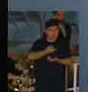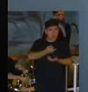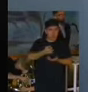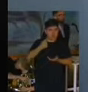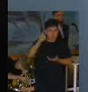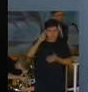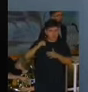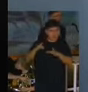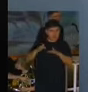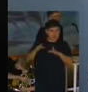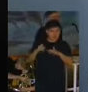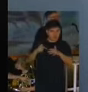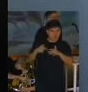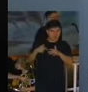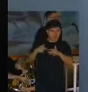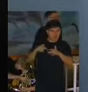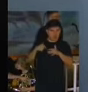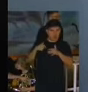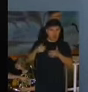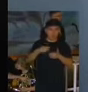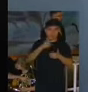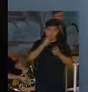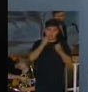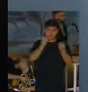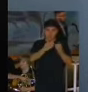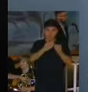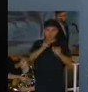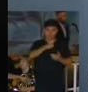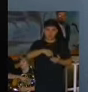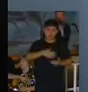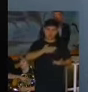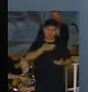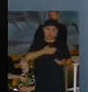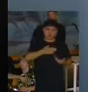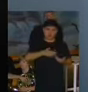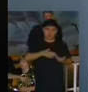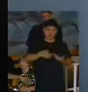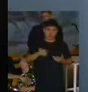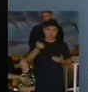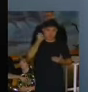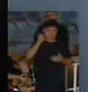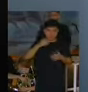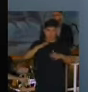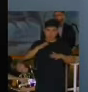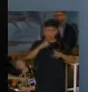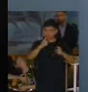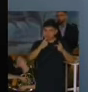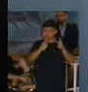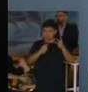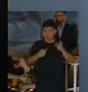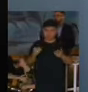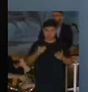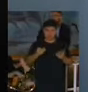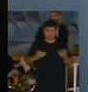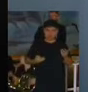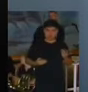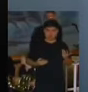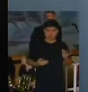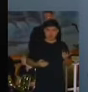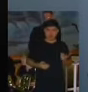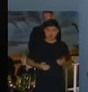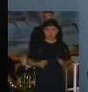contexto, y en ese contexto tengo que decirle que estamos muy satisfechos con todo lo realizado hasta el momento.